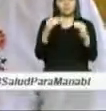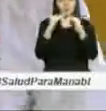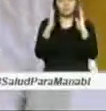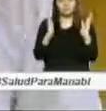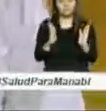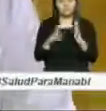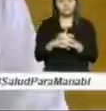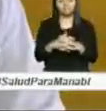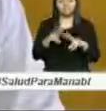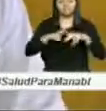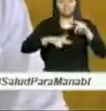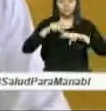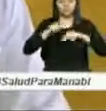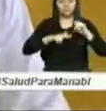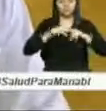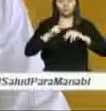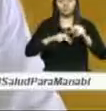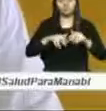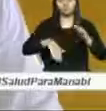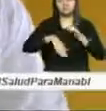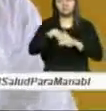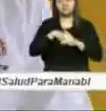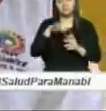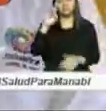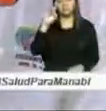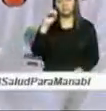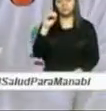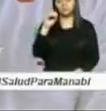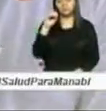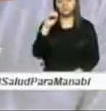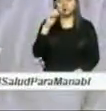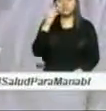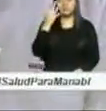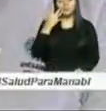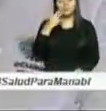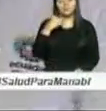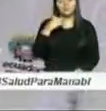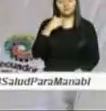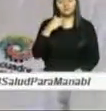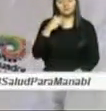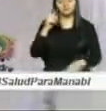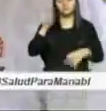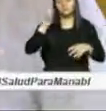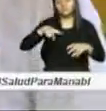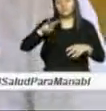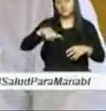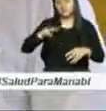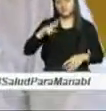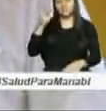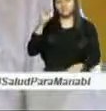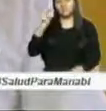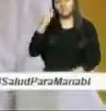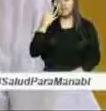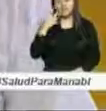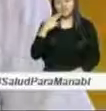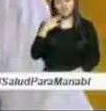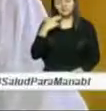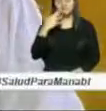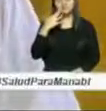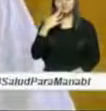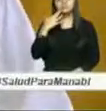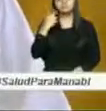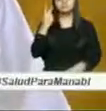Y construimos en apenas 80 días 26 escuelas provisionales donde pudieron acudir a